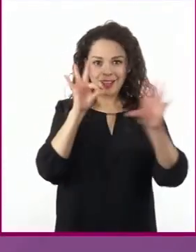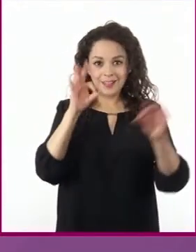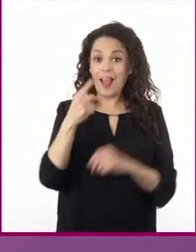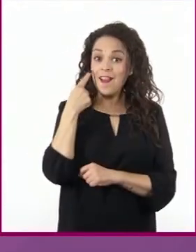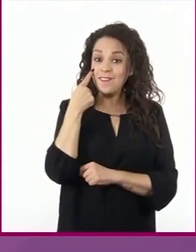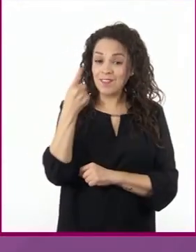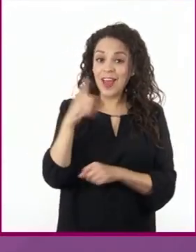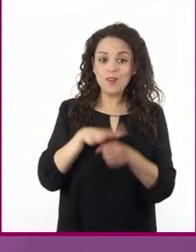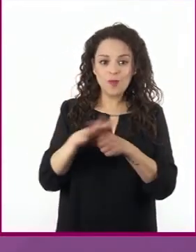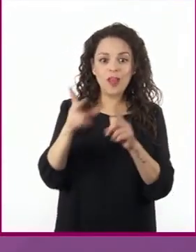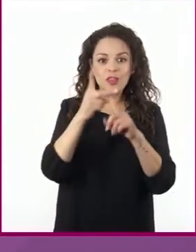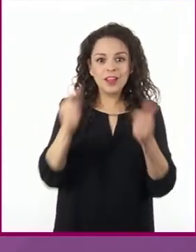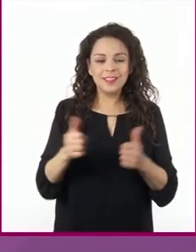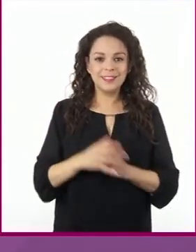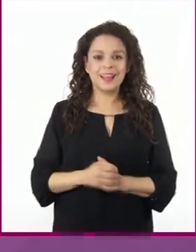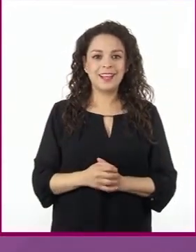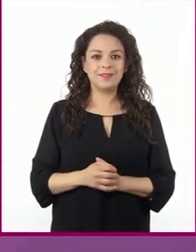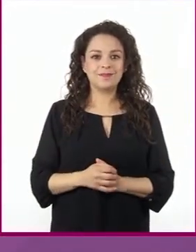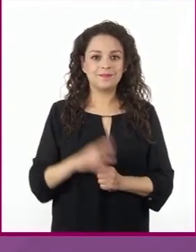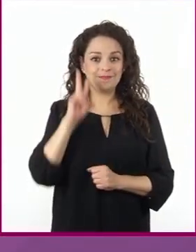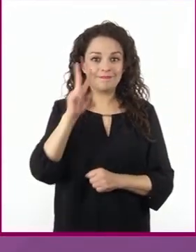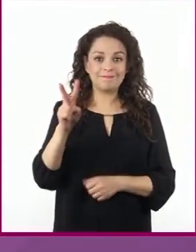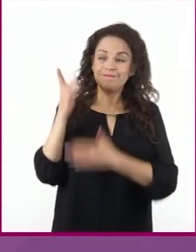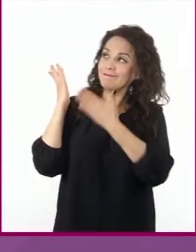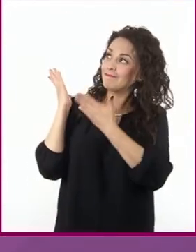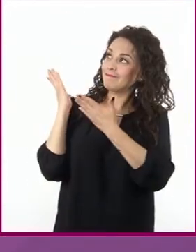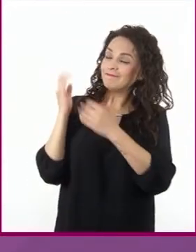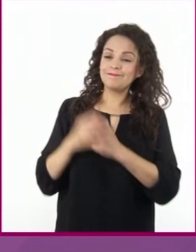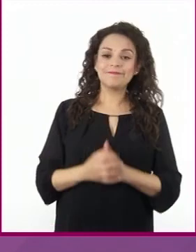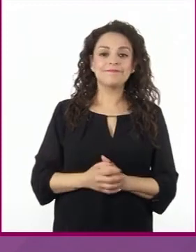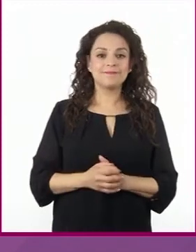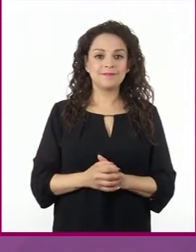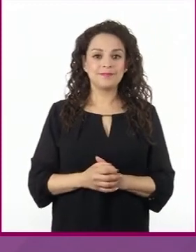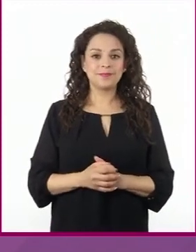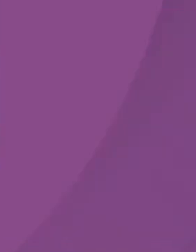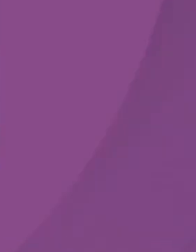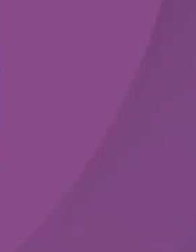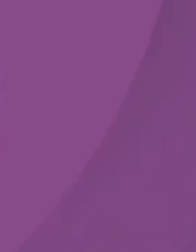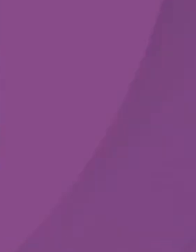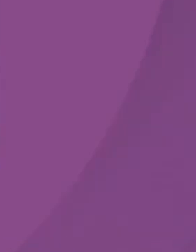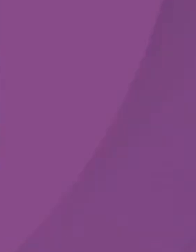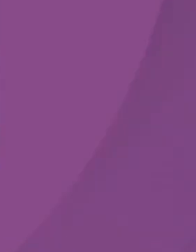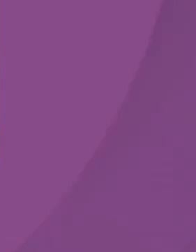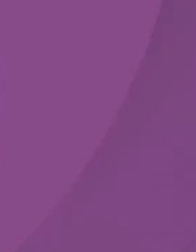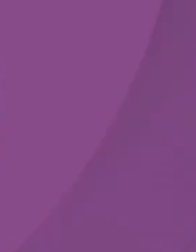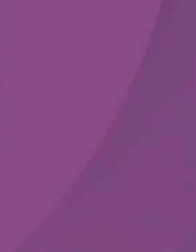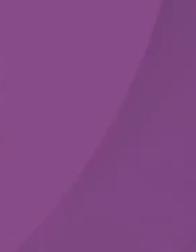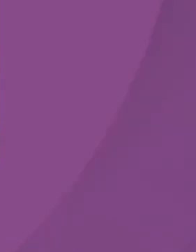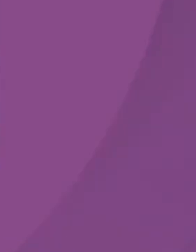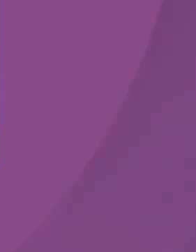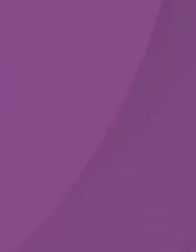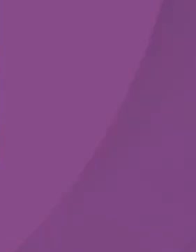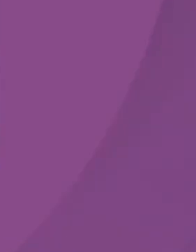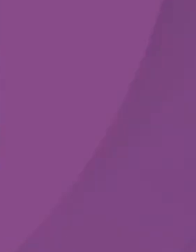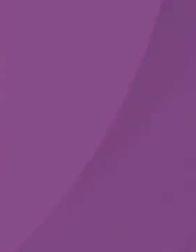son. En efecto, es decir, aunque,